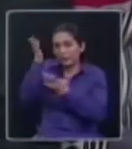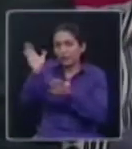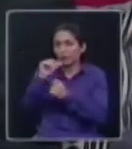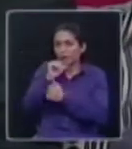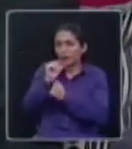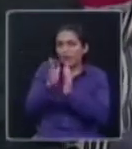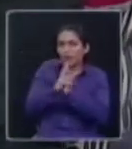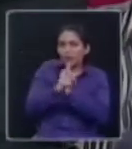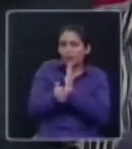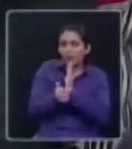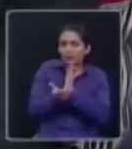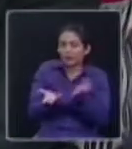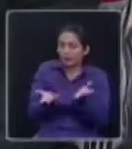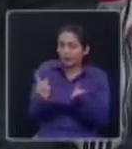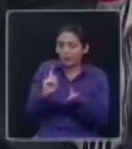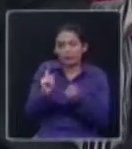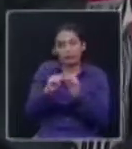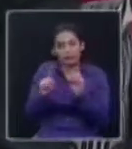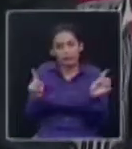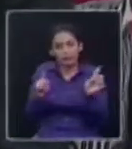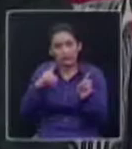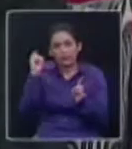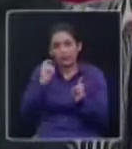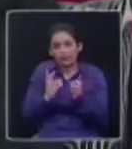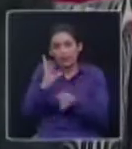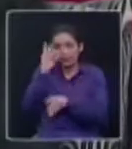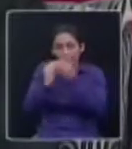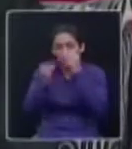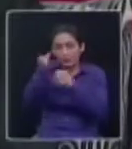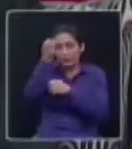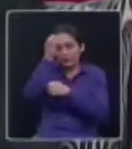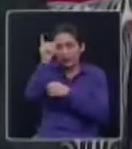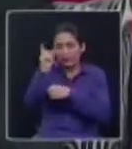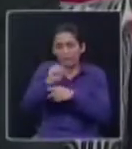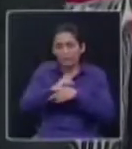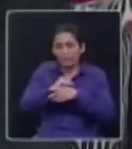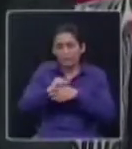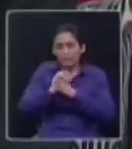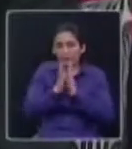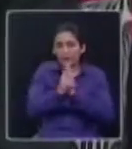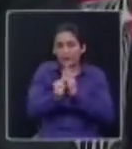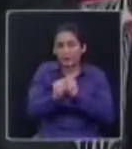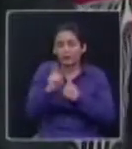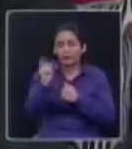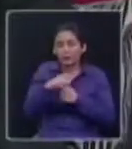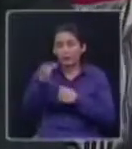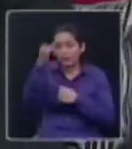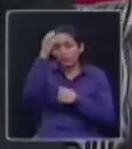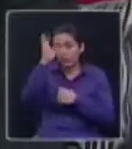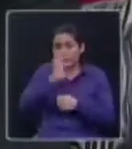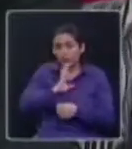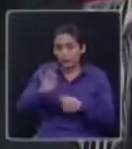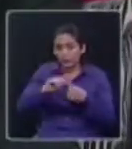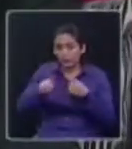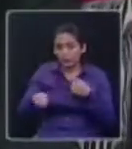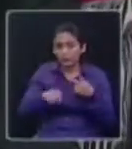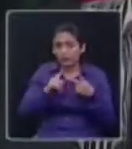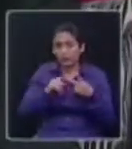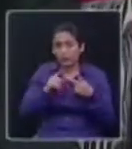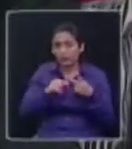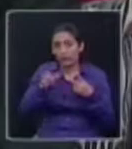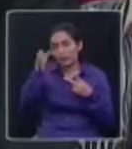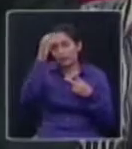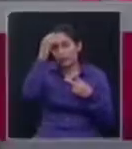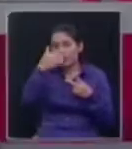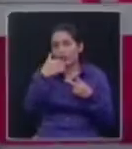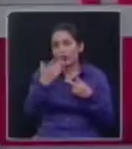proyecto para que tenga éxito. Lo que evaluamos son tres ámbitos: conocimiento técnico, okay. conocimiento de competencias